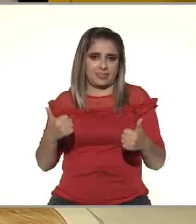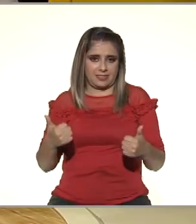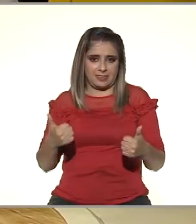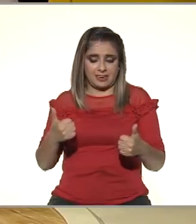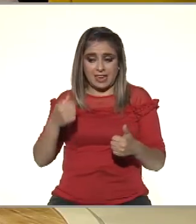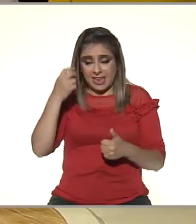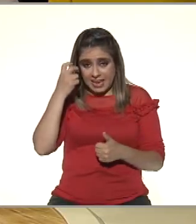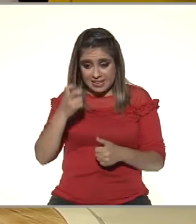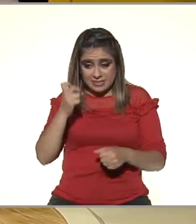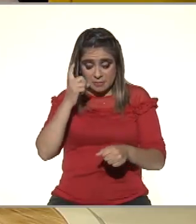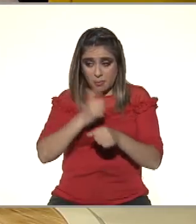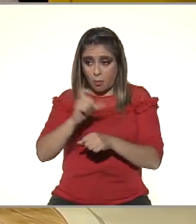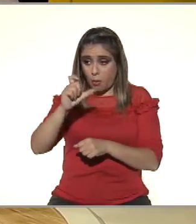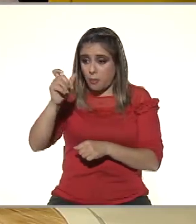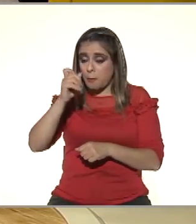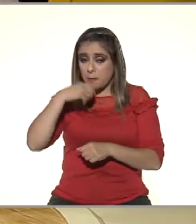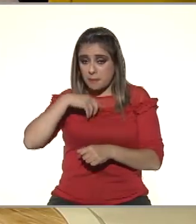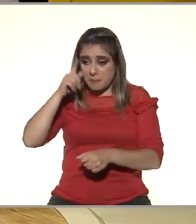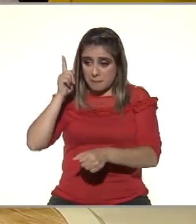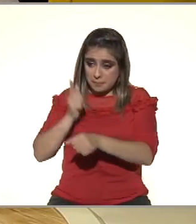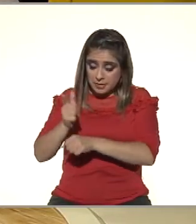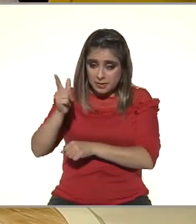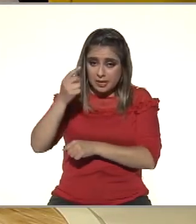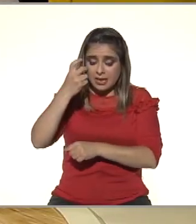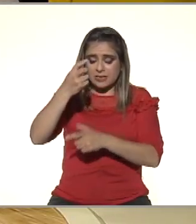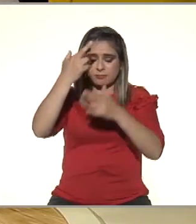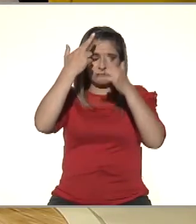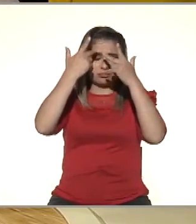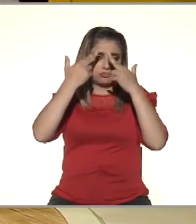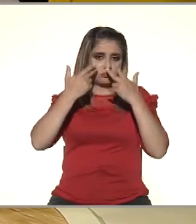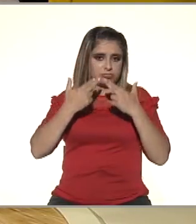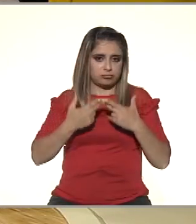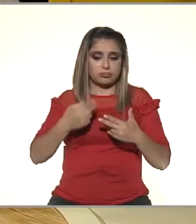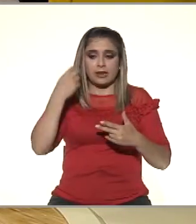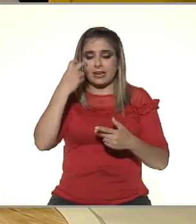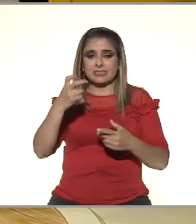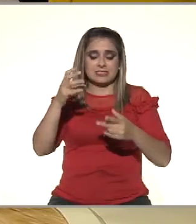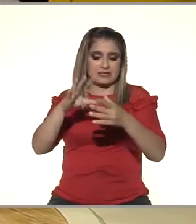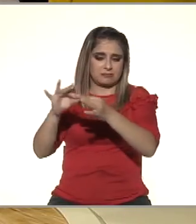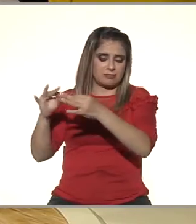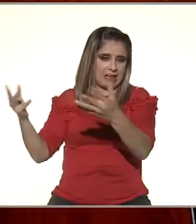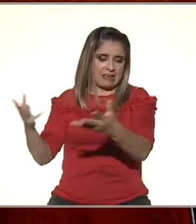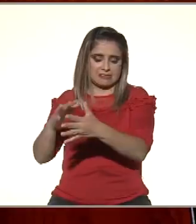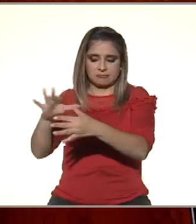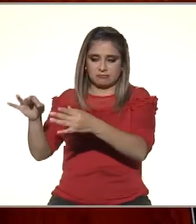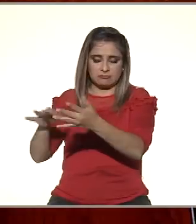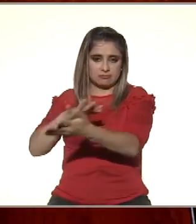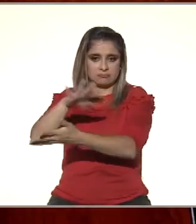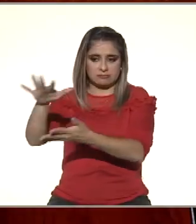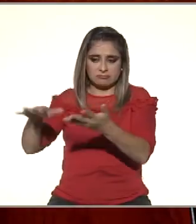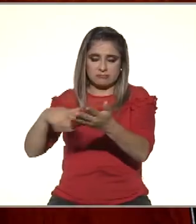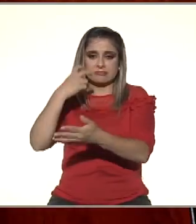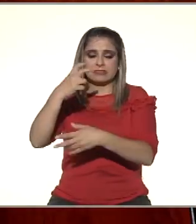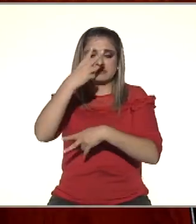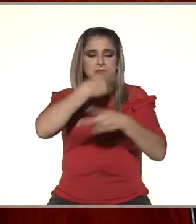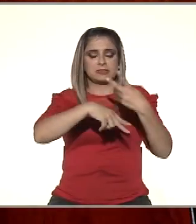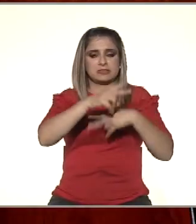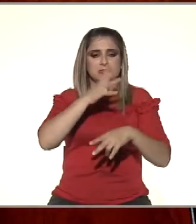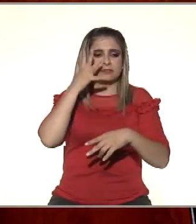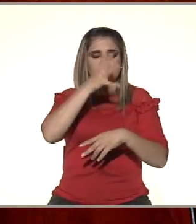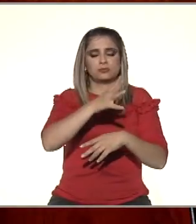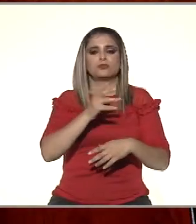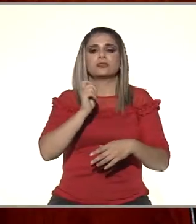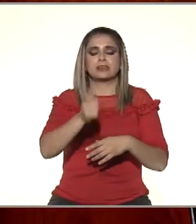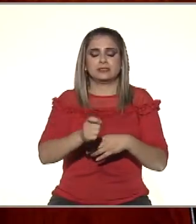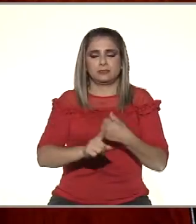primer momento no podemos, lo que se diga o no se diga, lo que se haga o sí se haga, tiene un impacto muy fuerte.